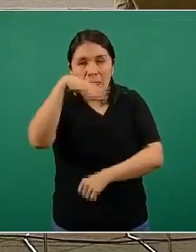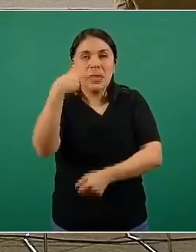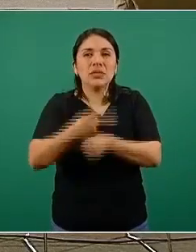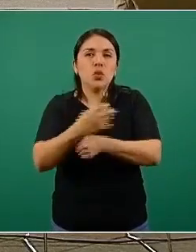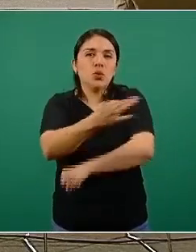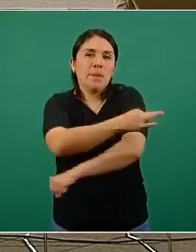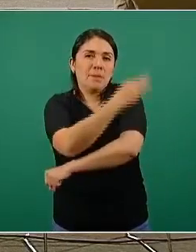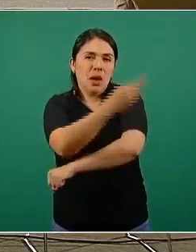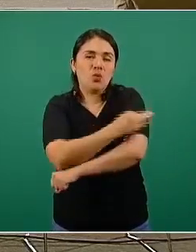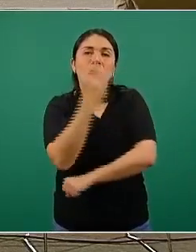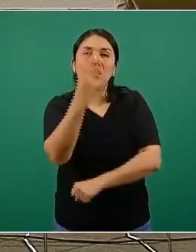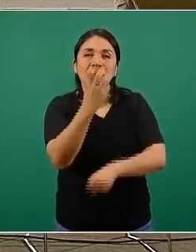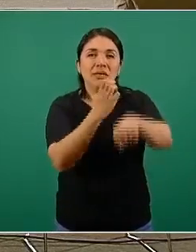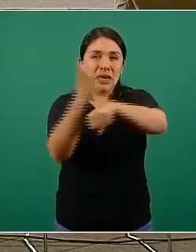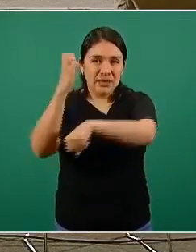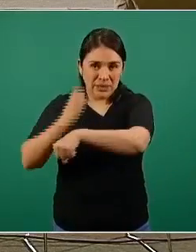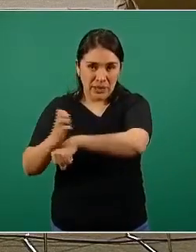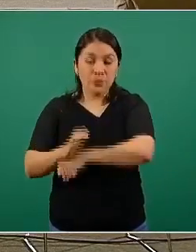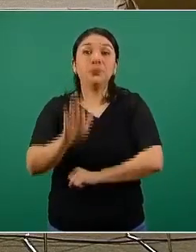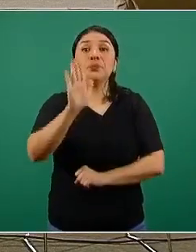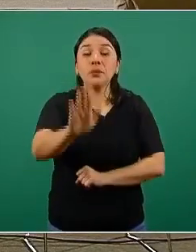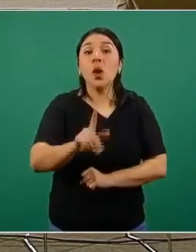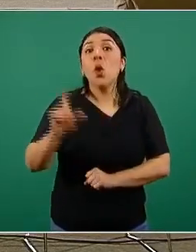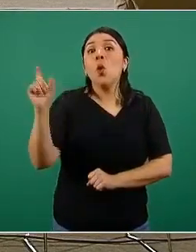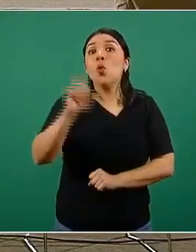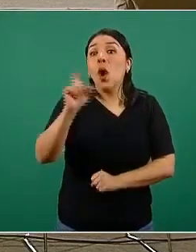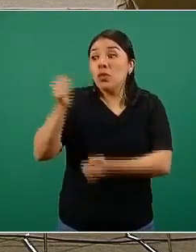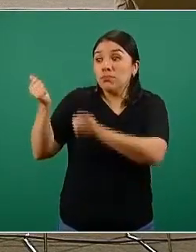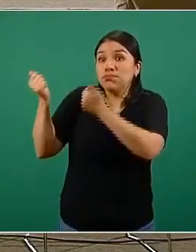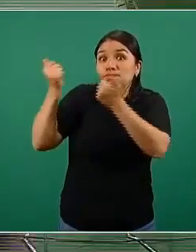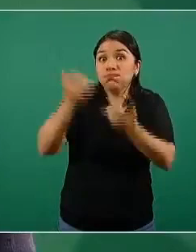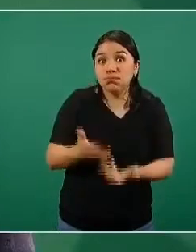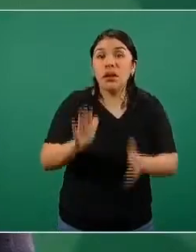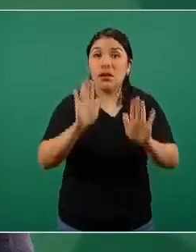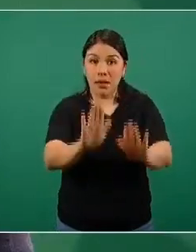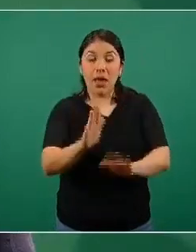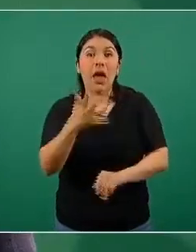en estos 3 sitios. Gracias. Ahora, ¿cuándo llegan? Tenemos